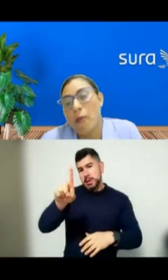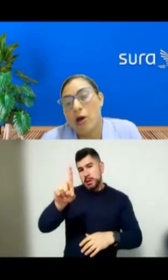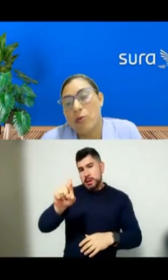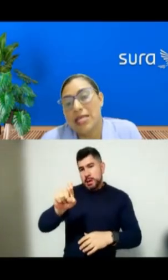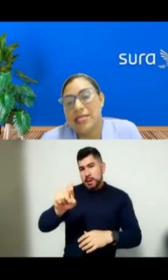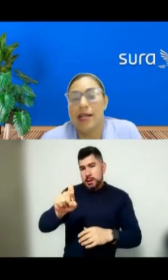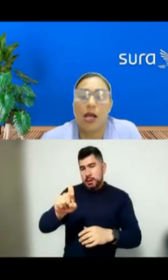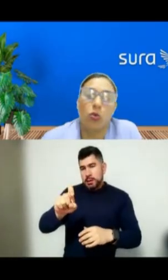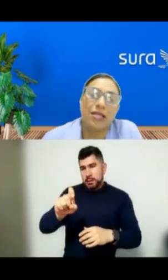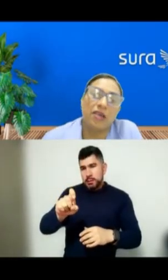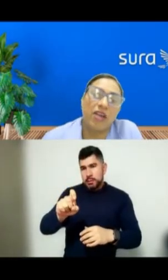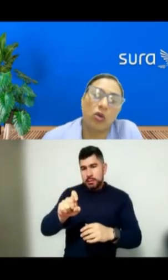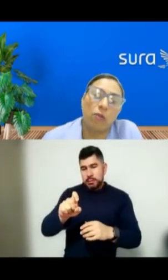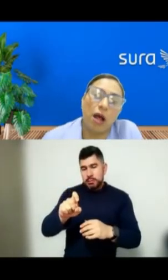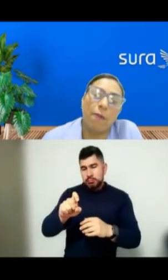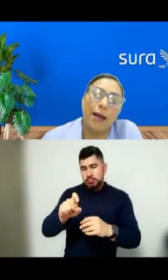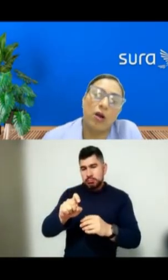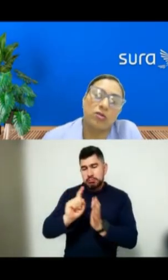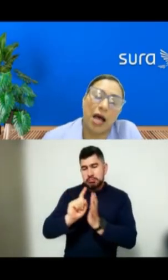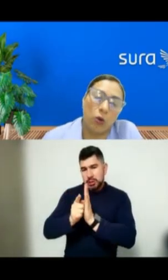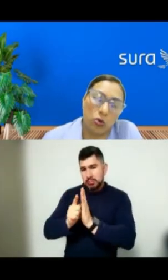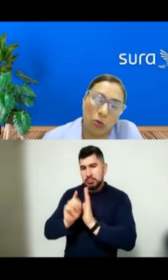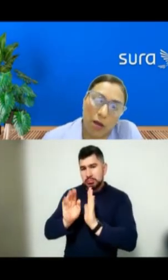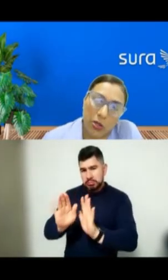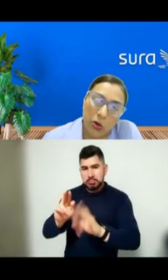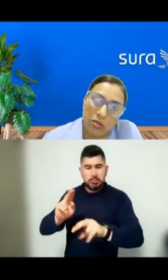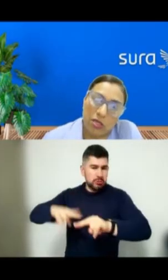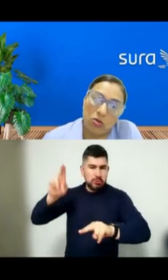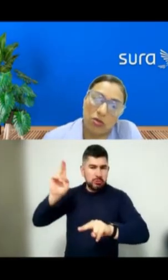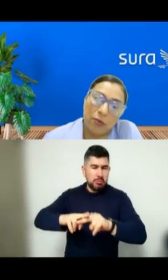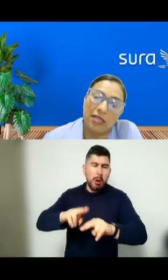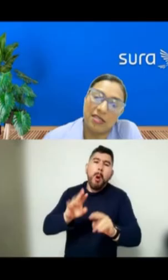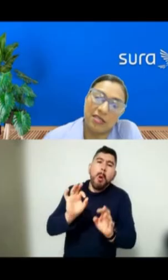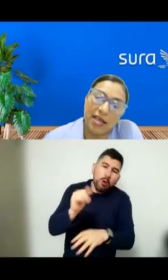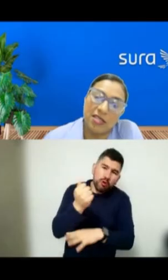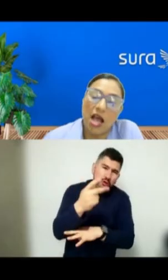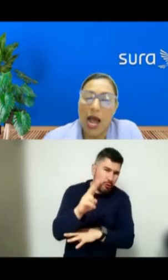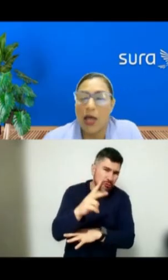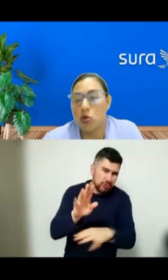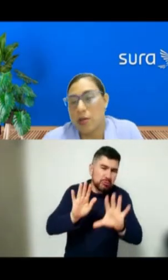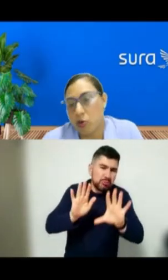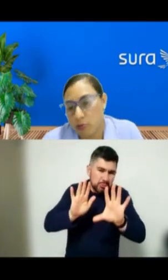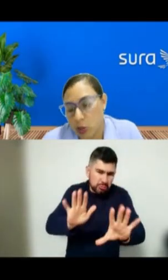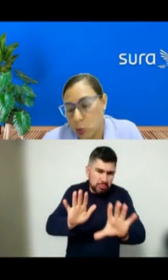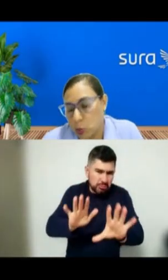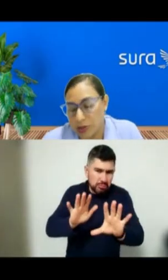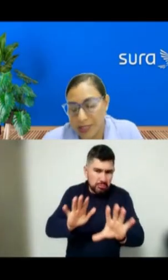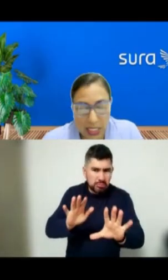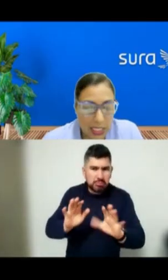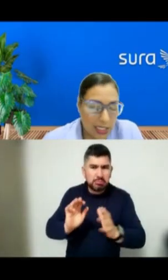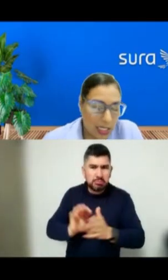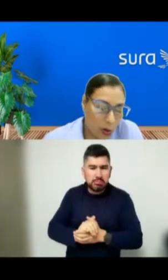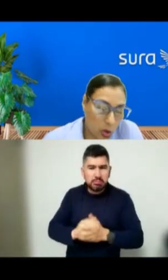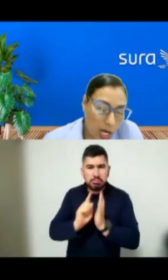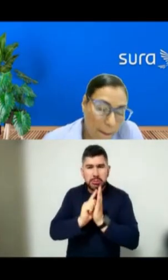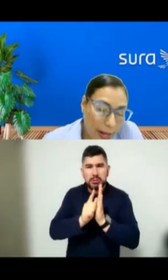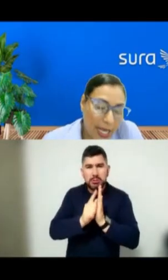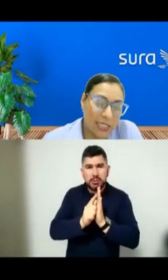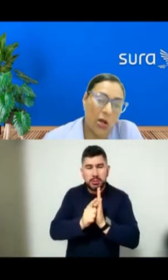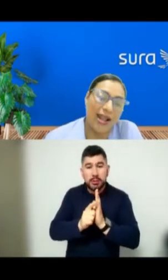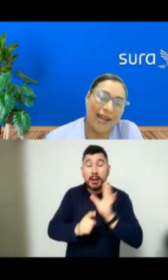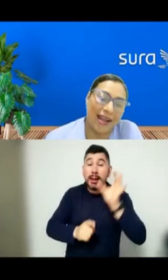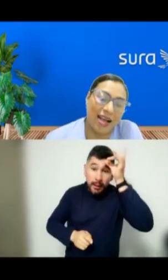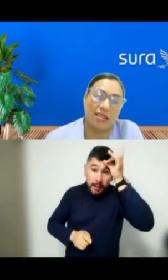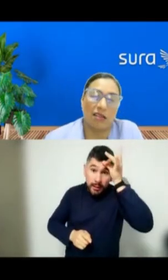por minuto. Podemos decir que es una cifra normal para los adultos mayores, que contemos de 16 a 12 por minuto. Es decir, que si de pronto